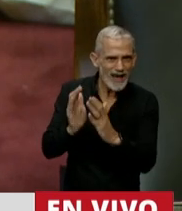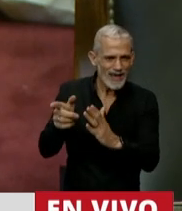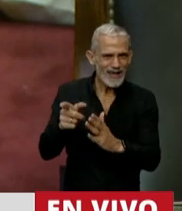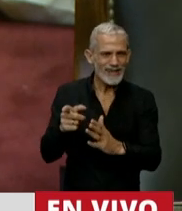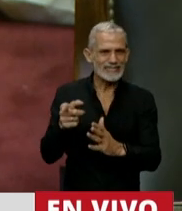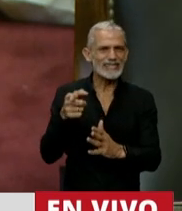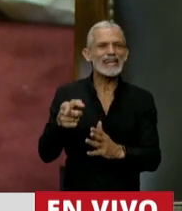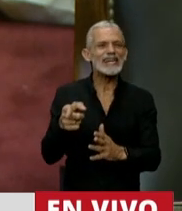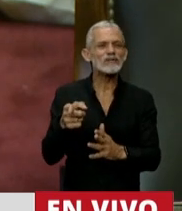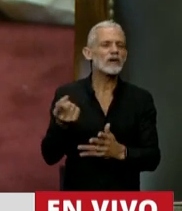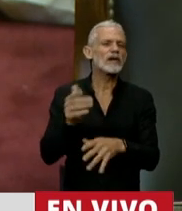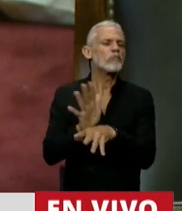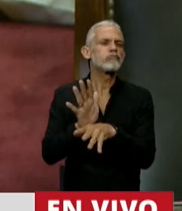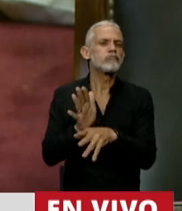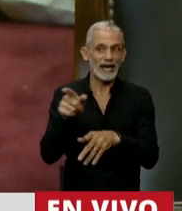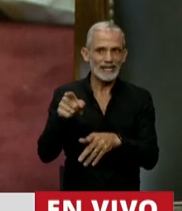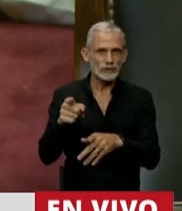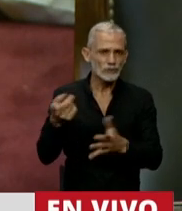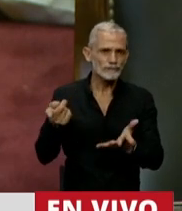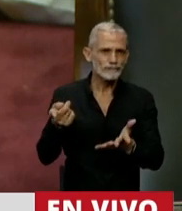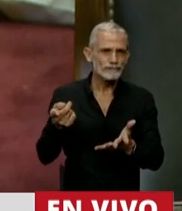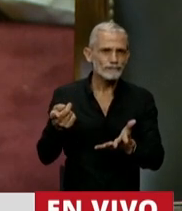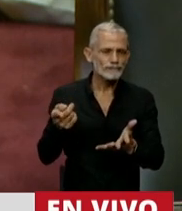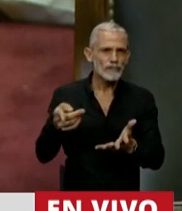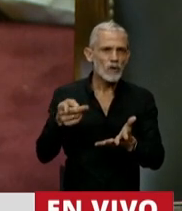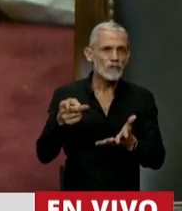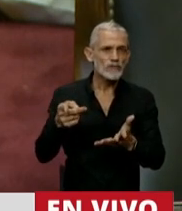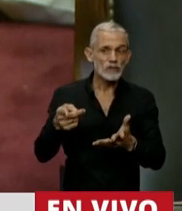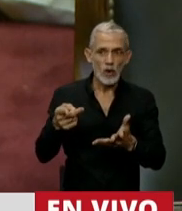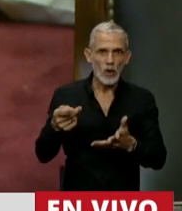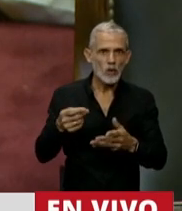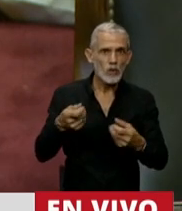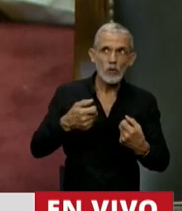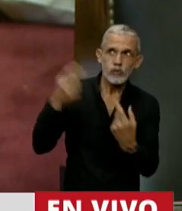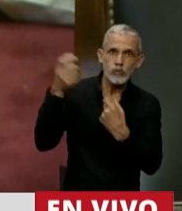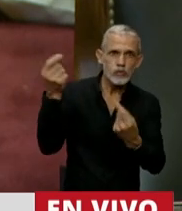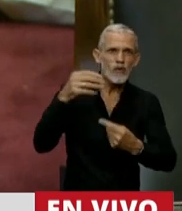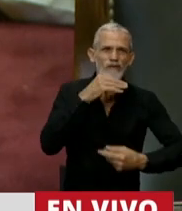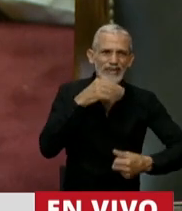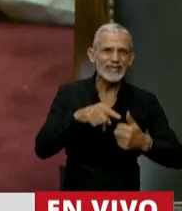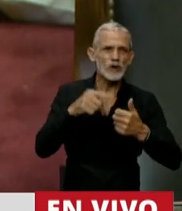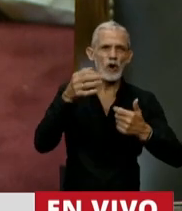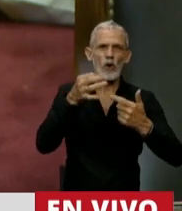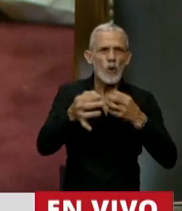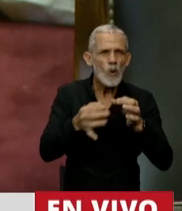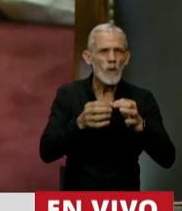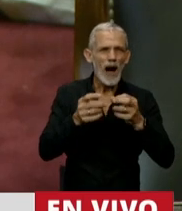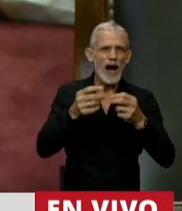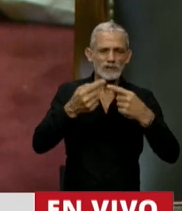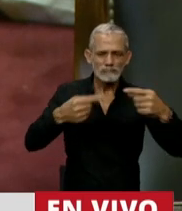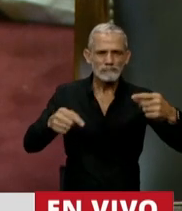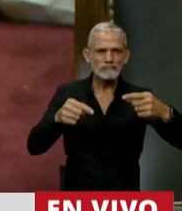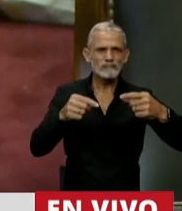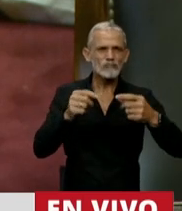llamados a ganar el mercado el mercado del mundo exportando sus vinos sus uvas sus